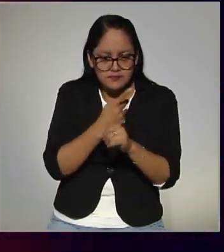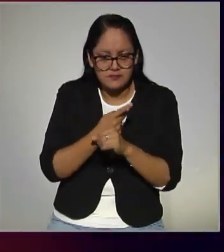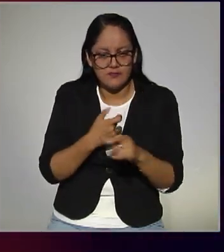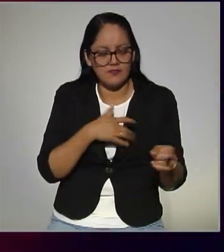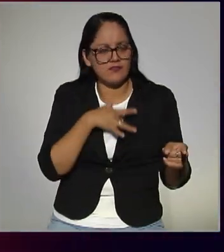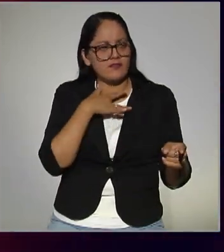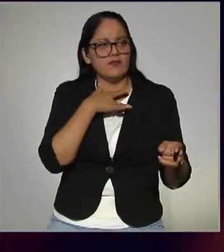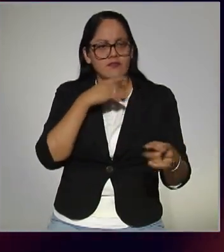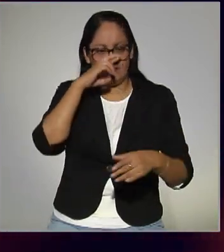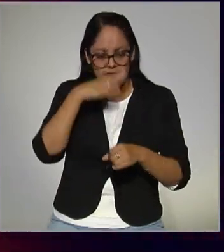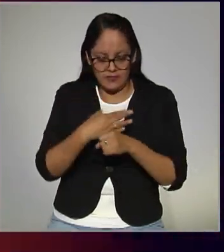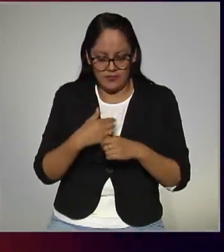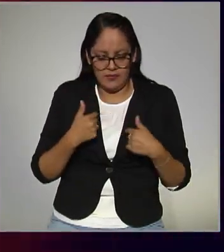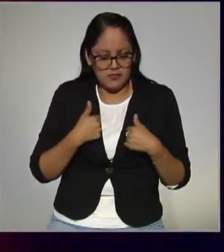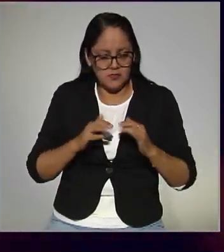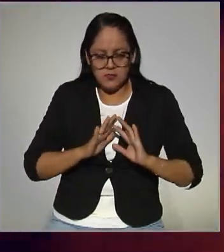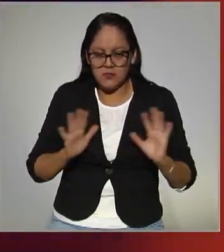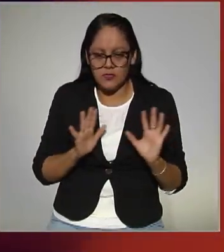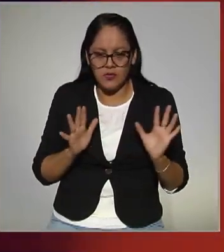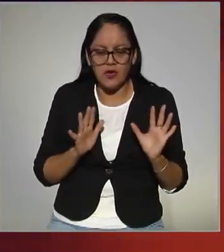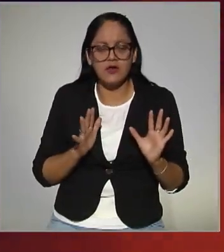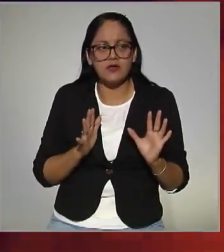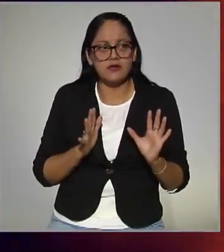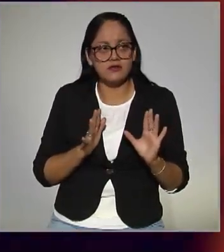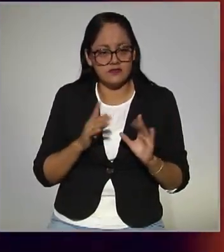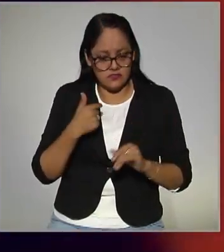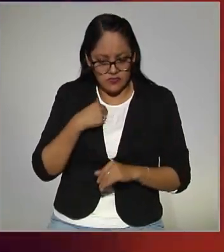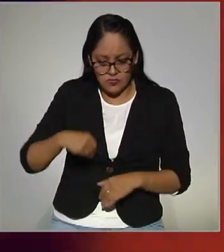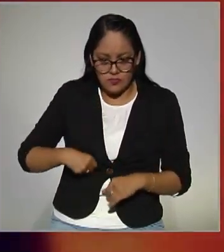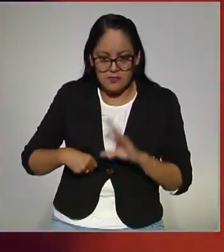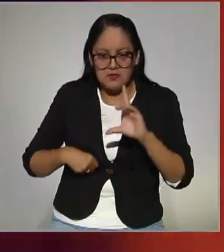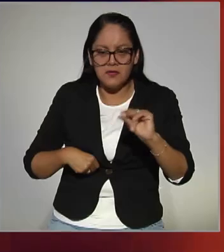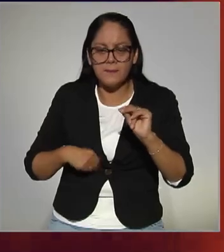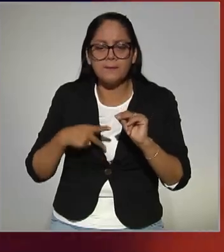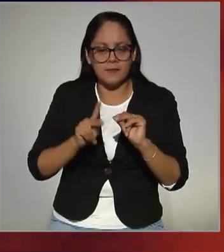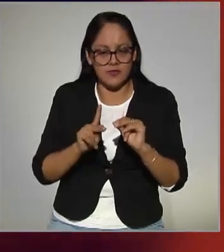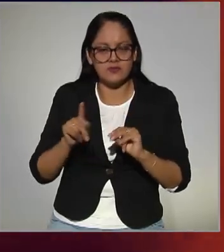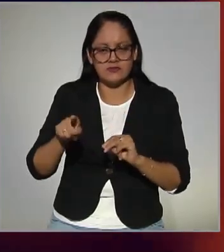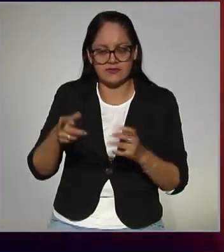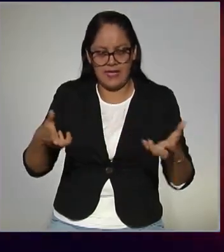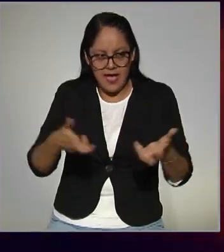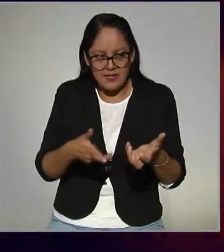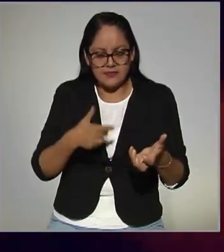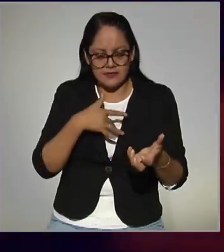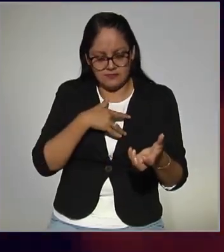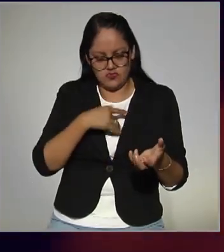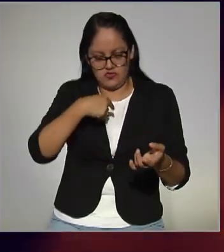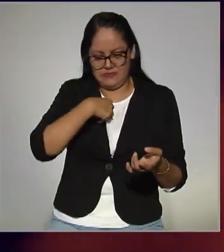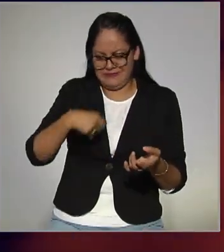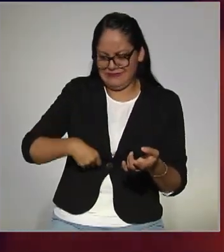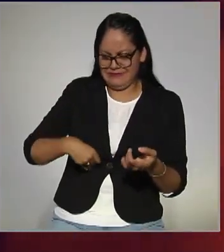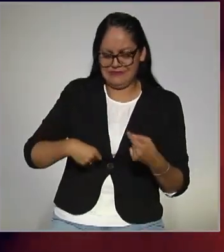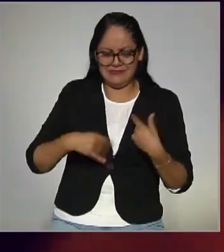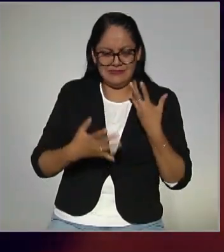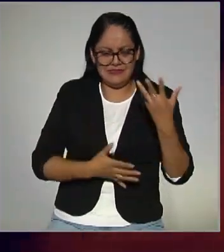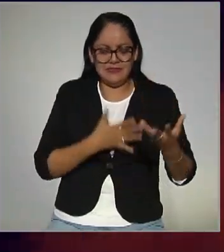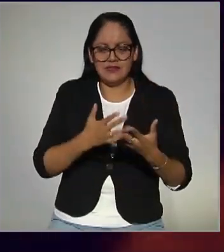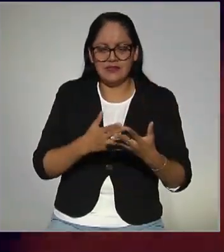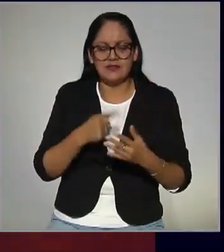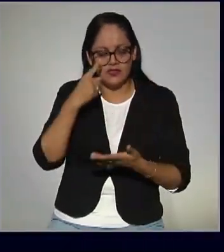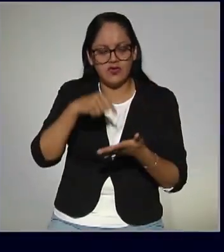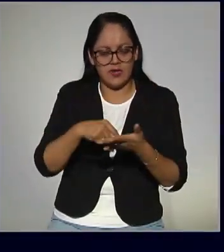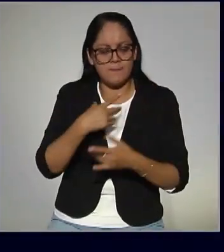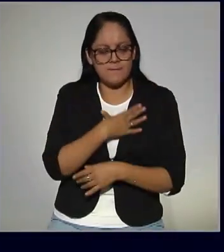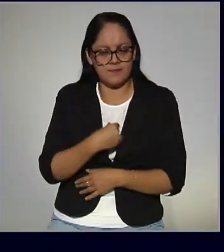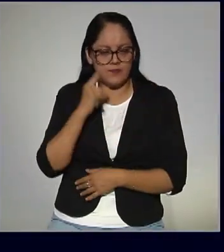hacen responsable, no directamente a veces, pero sí con sus acciones. Yo creo que mi hija me guarda rencor